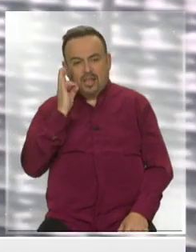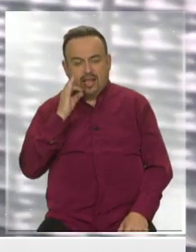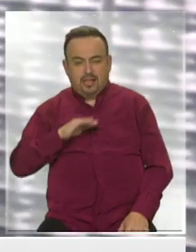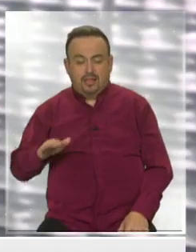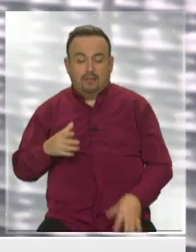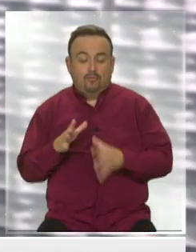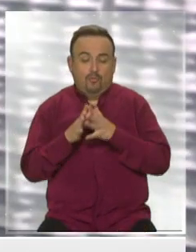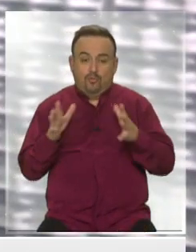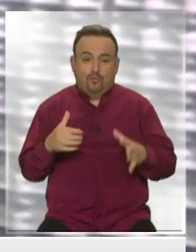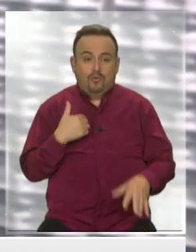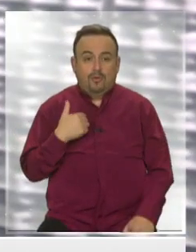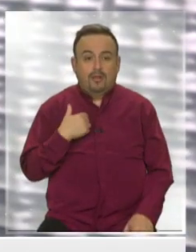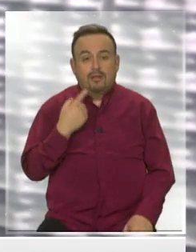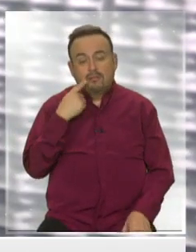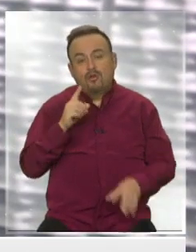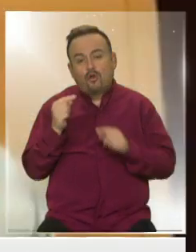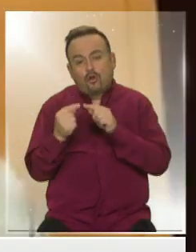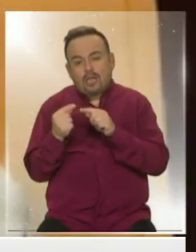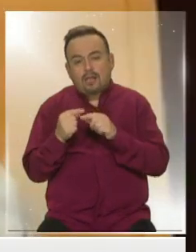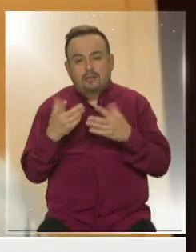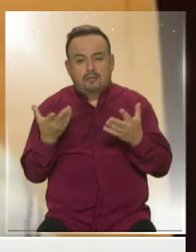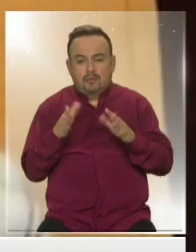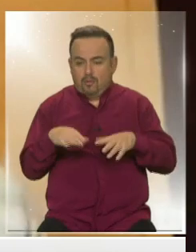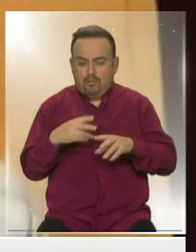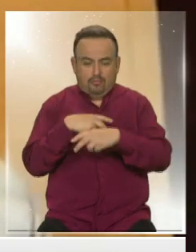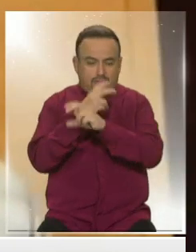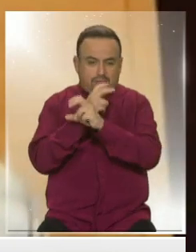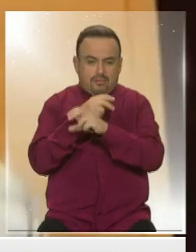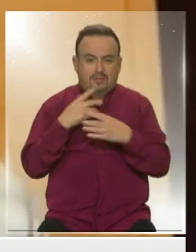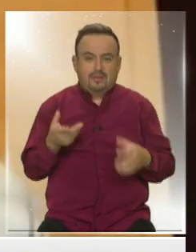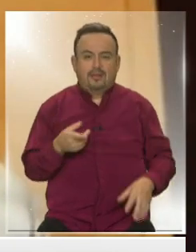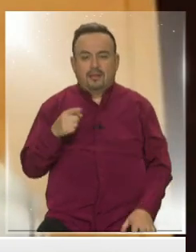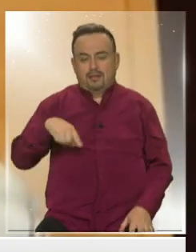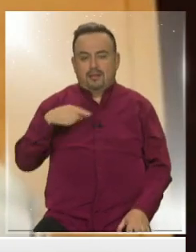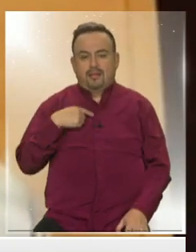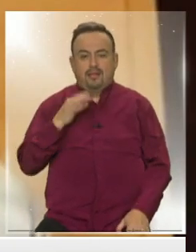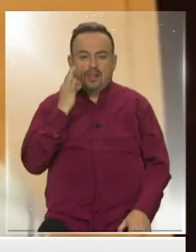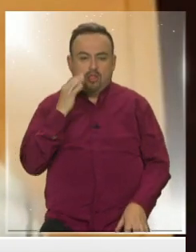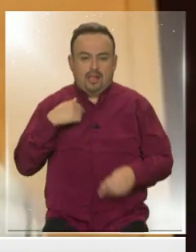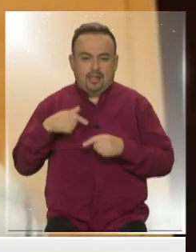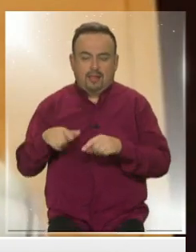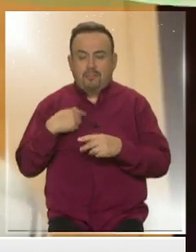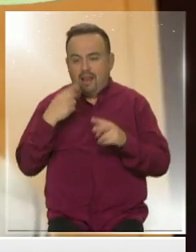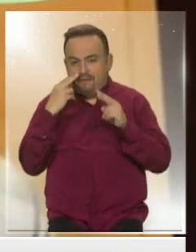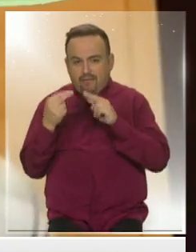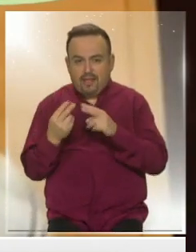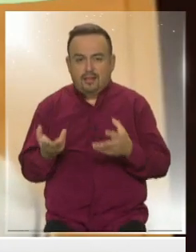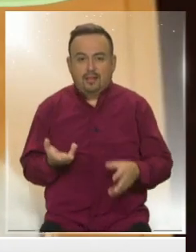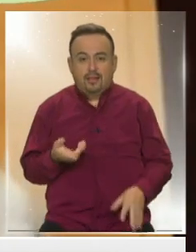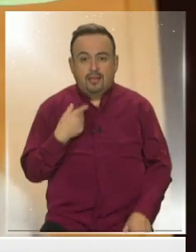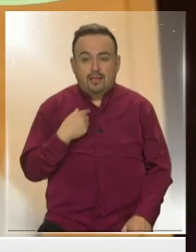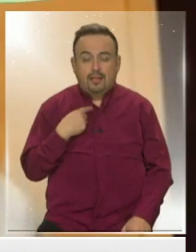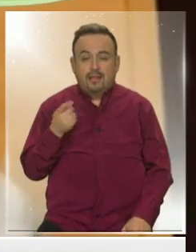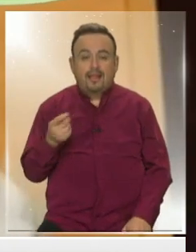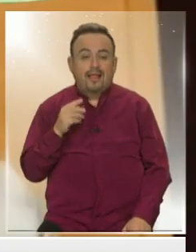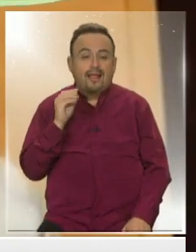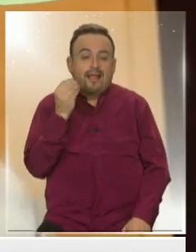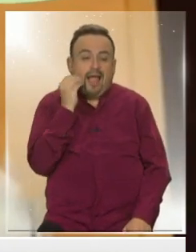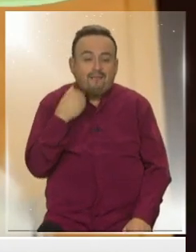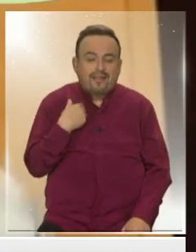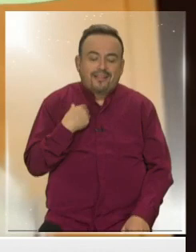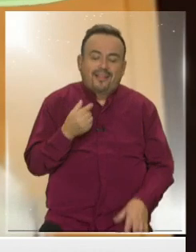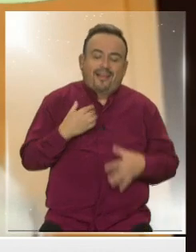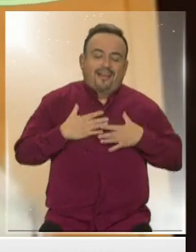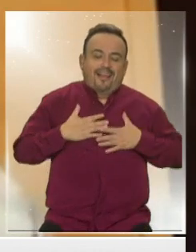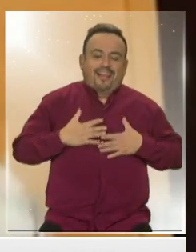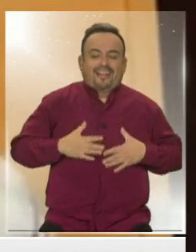los echo mucho de menos, pero ahí estamos en contacto, así como estoy en contacto contigo, también tengo contacto con ellos, por lo menos para verlos. Escuchar que digan tata nomás ya me